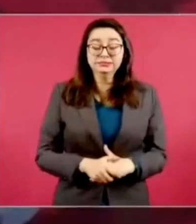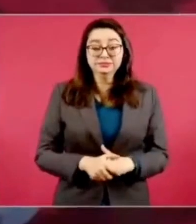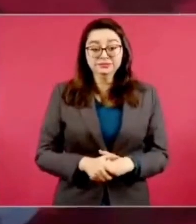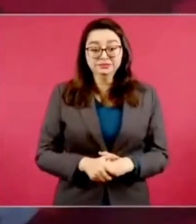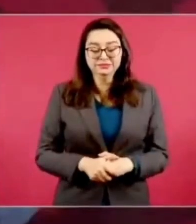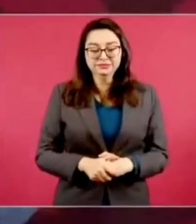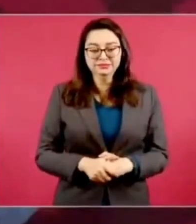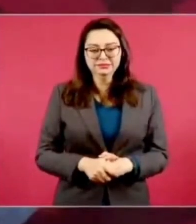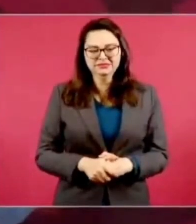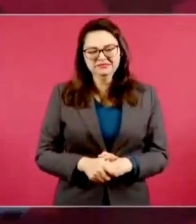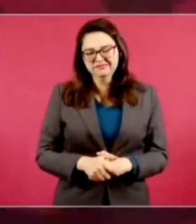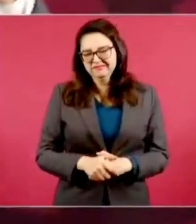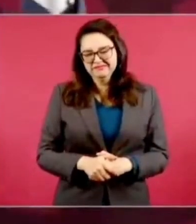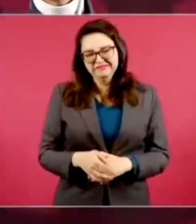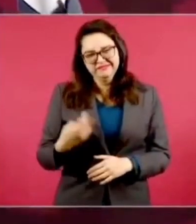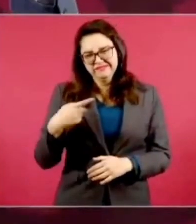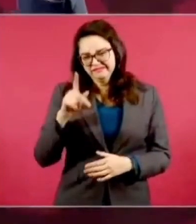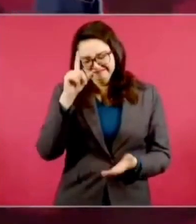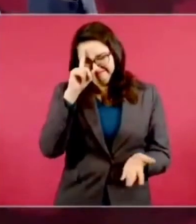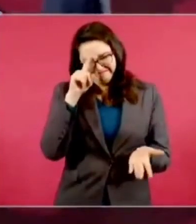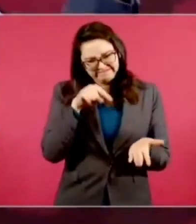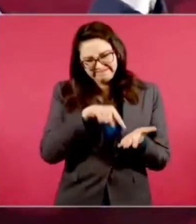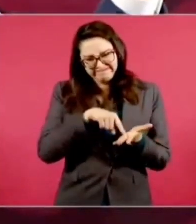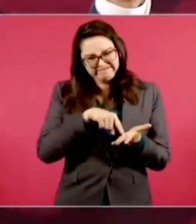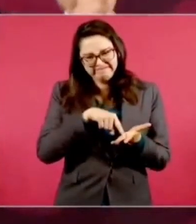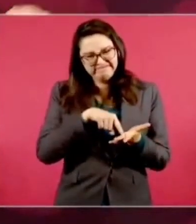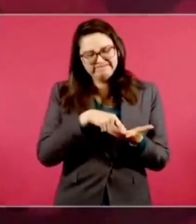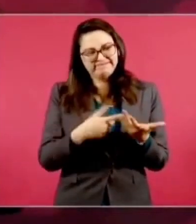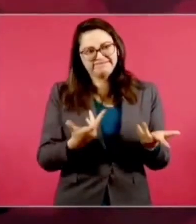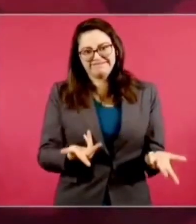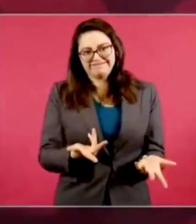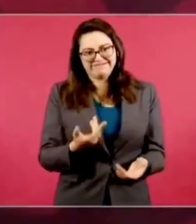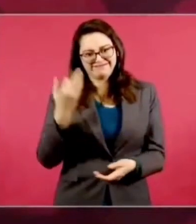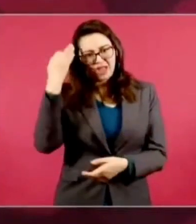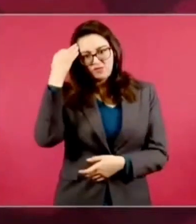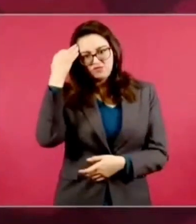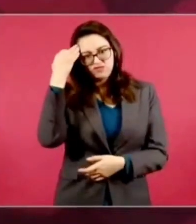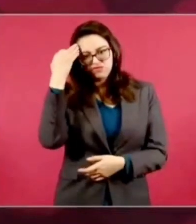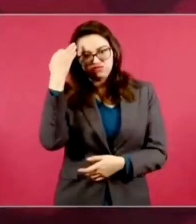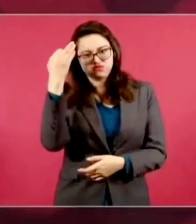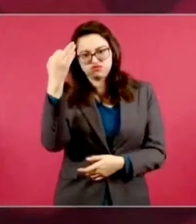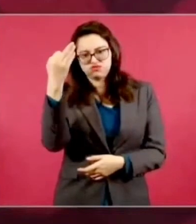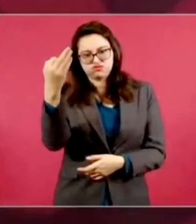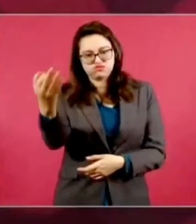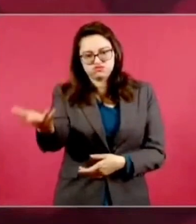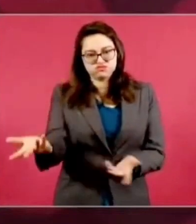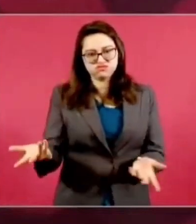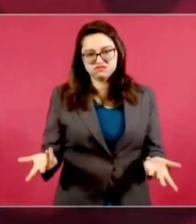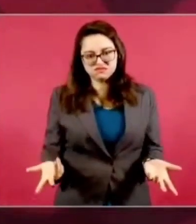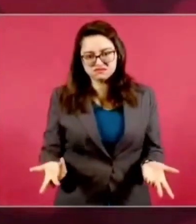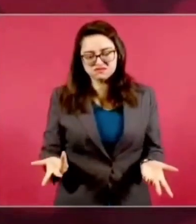no necesariamente, porque ya sucedió, ya pasó tiempo, porque antes